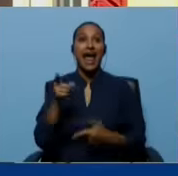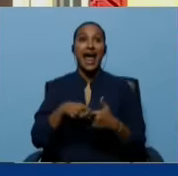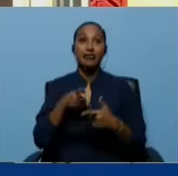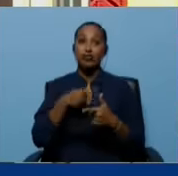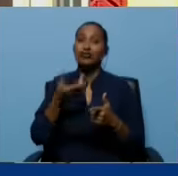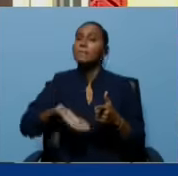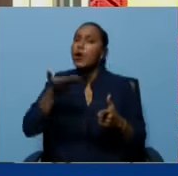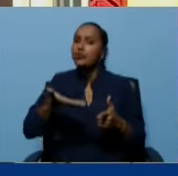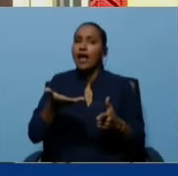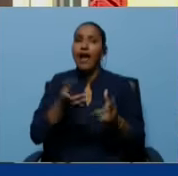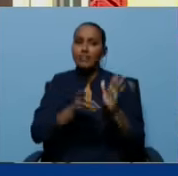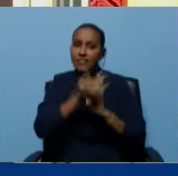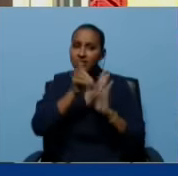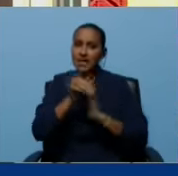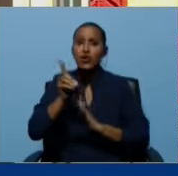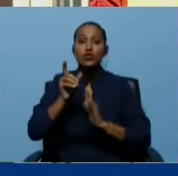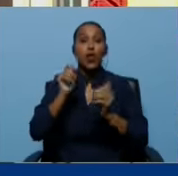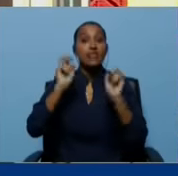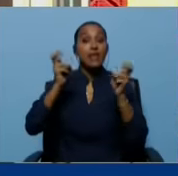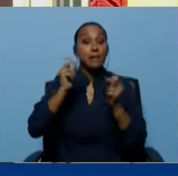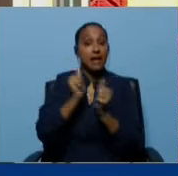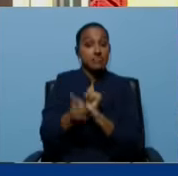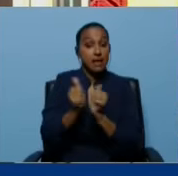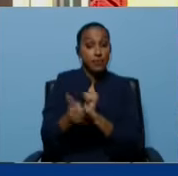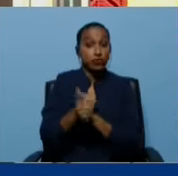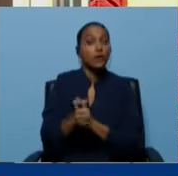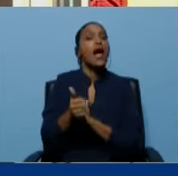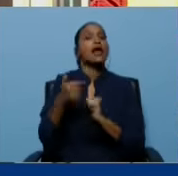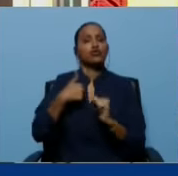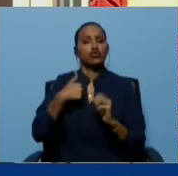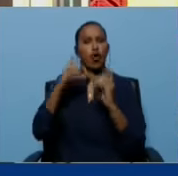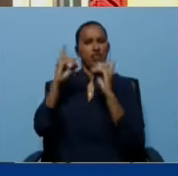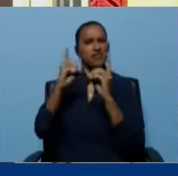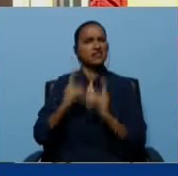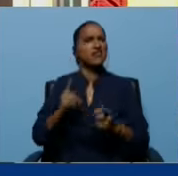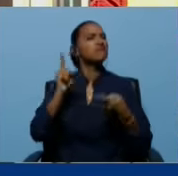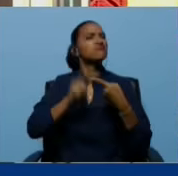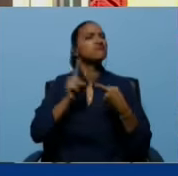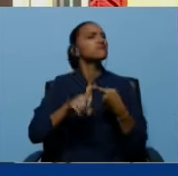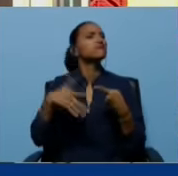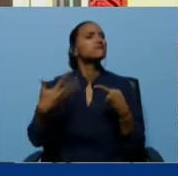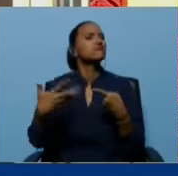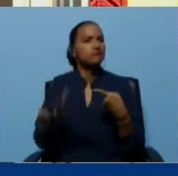deportivo. En primer lugar, he decidido